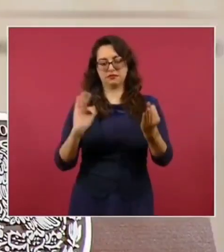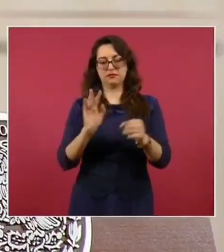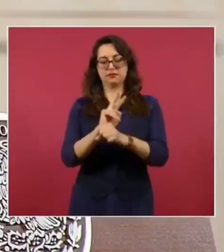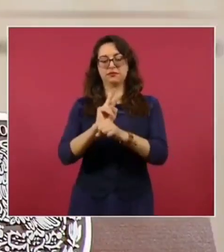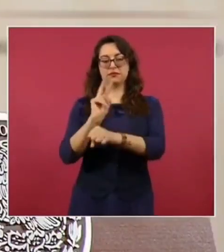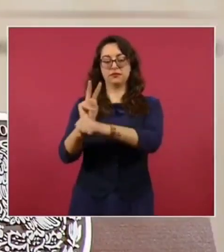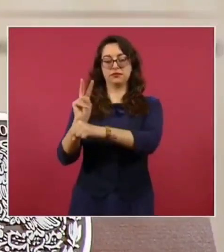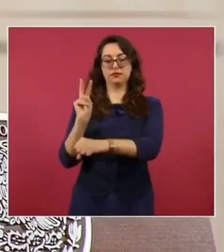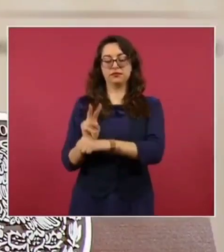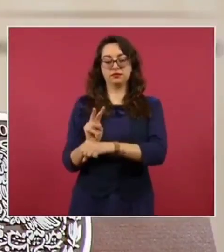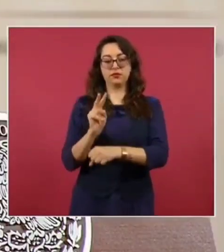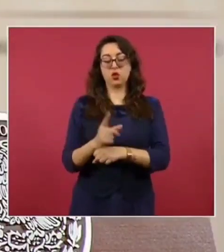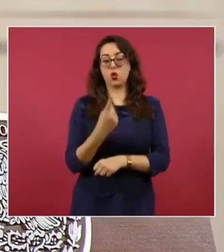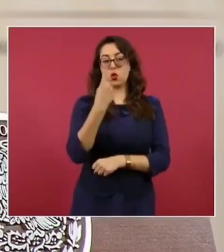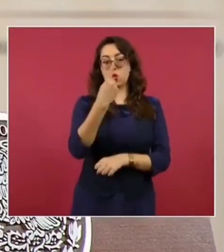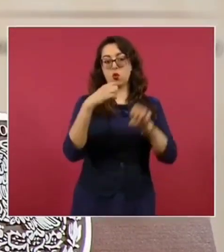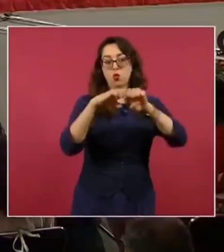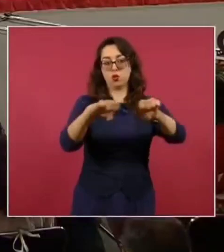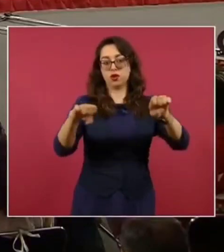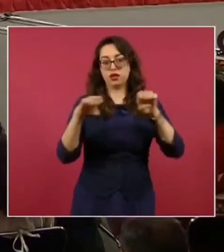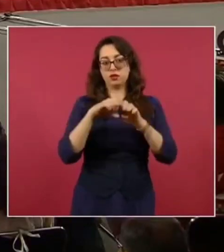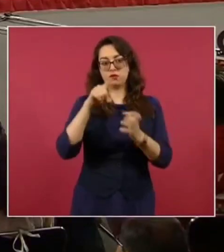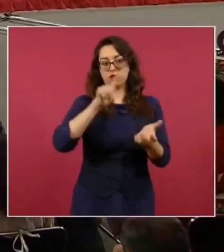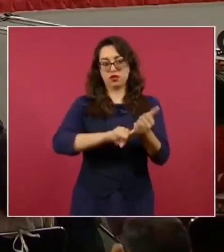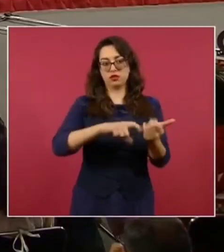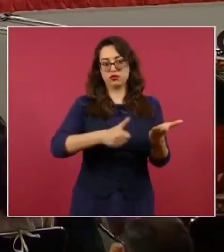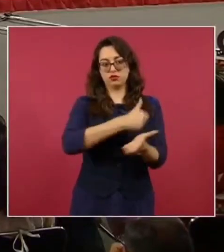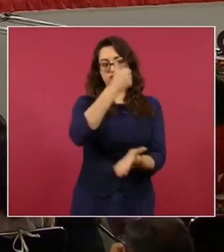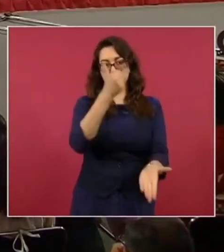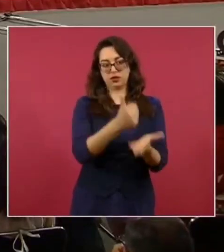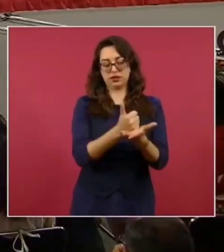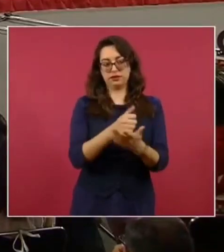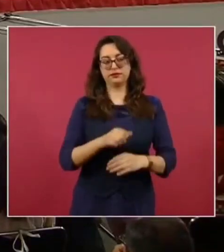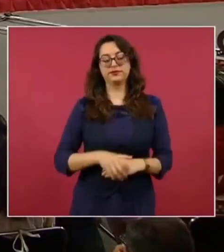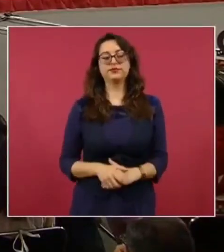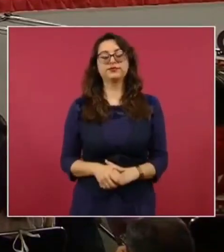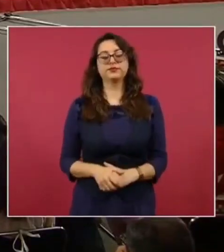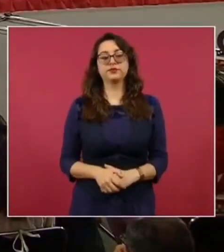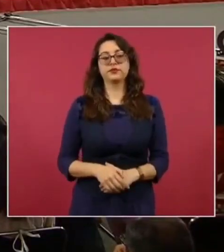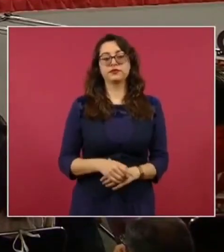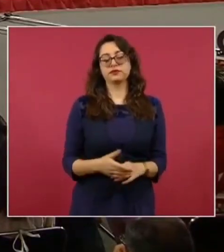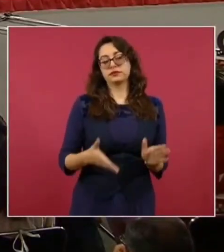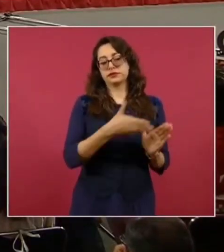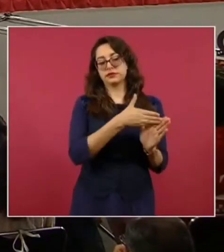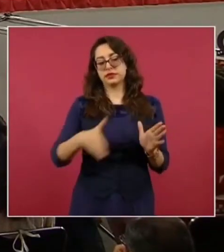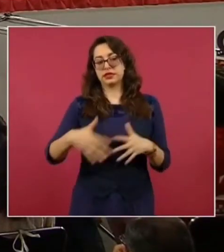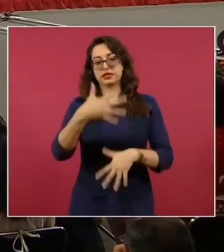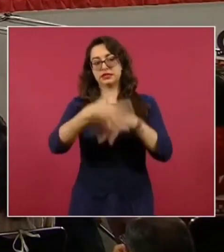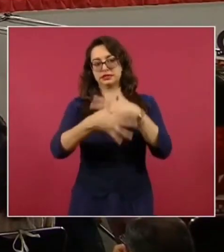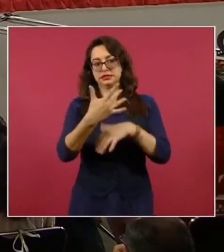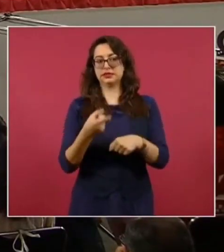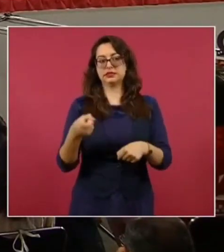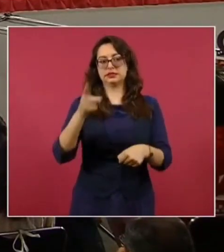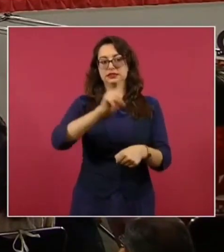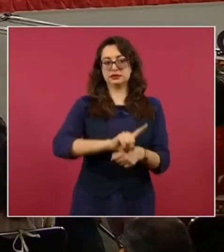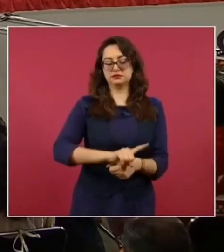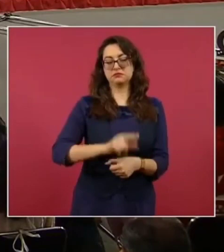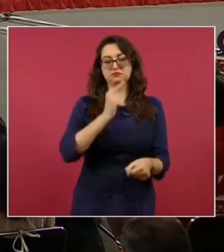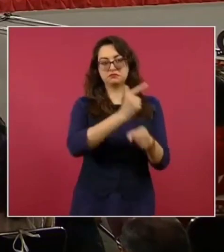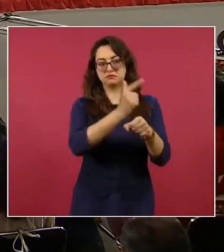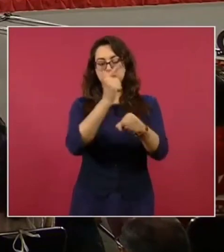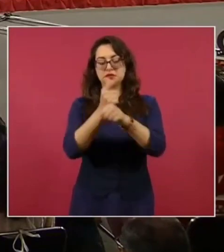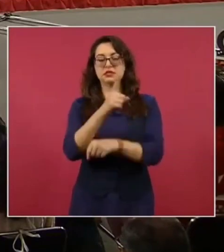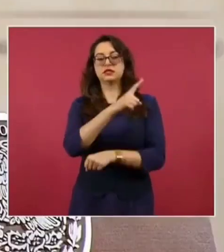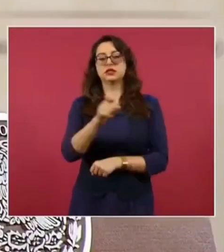un equipo de búsqueda y rescate urbano en el periodo en el periodo del primero al 15 de mayo se llevaron a cabo 179